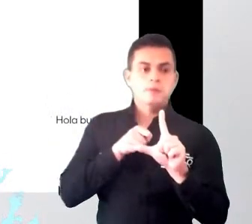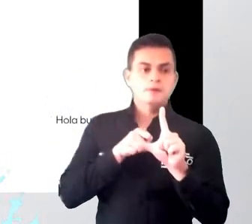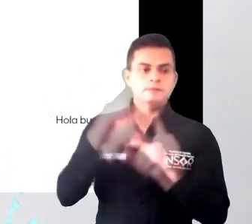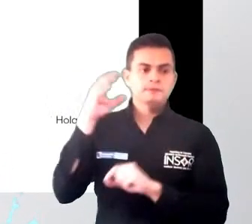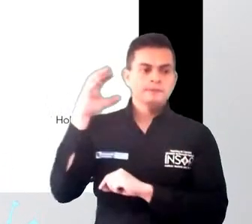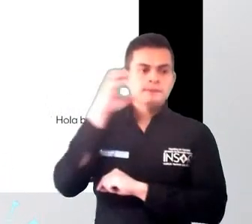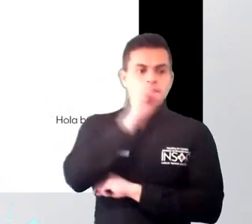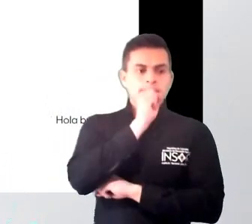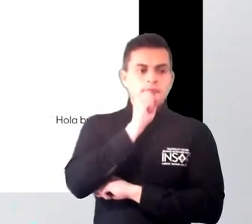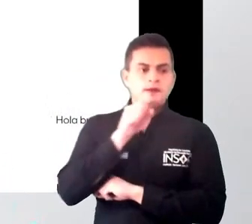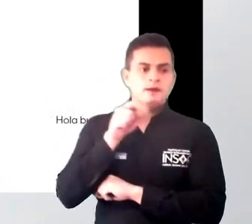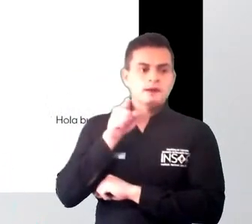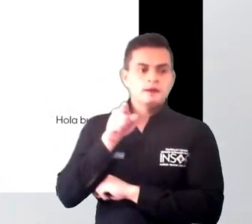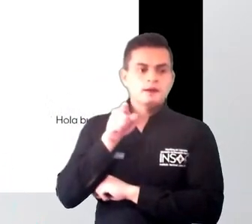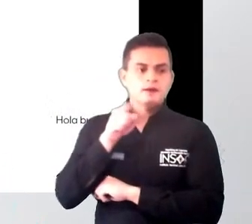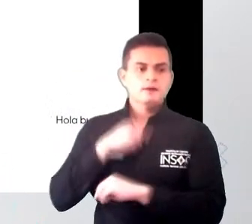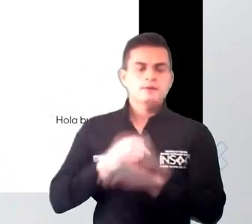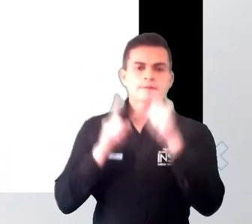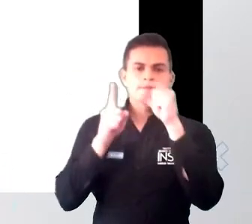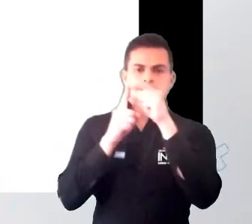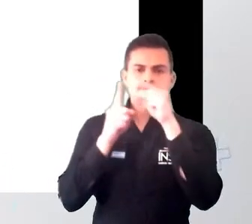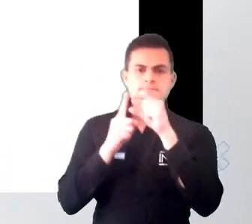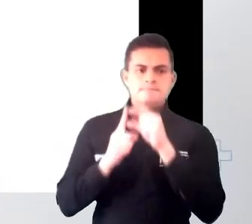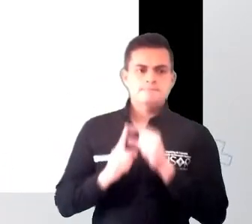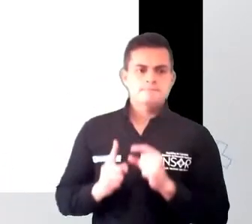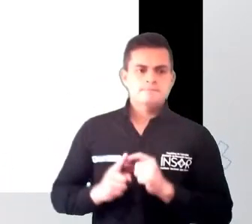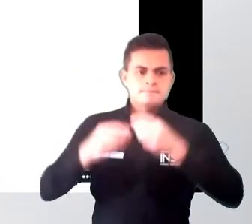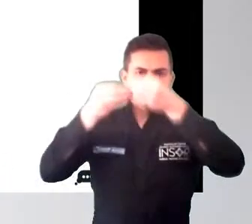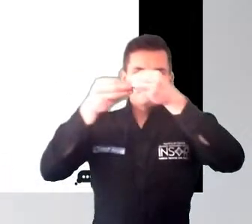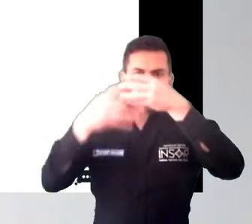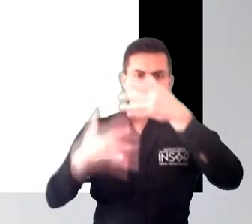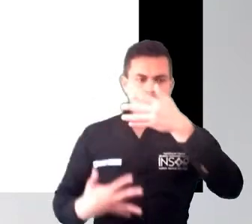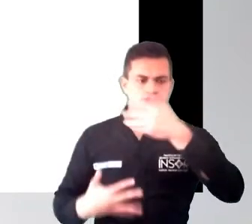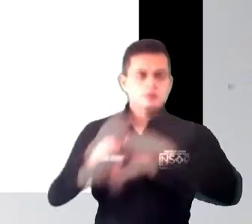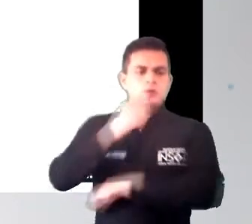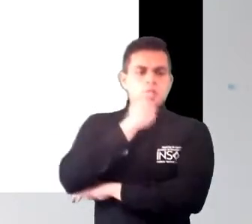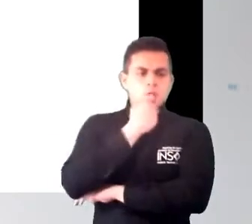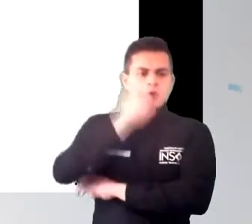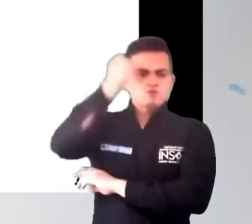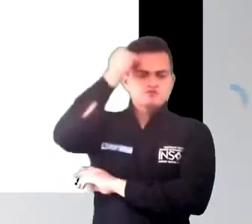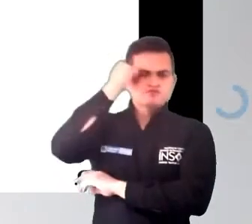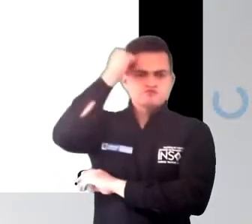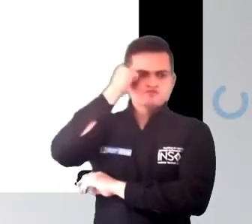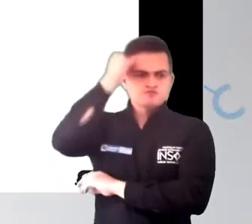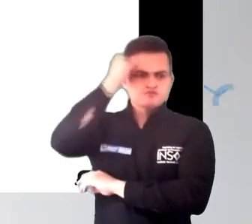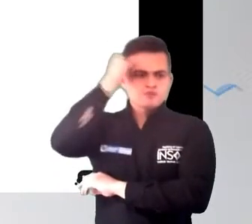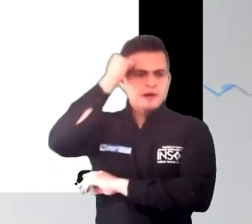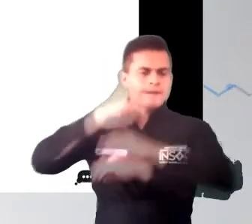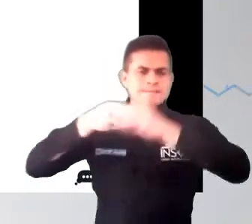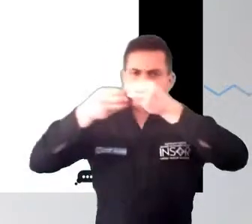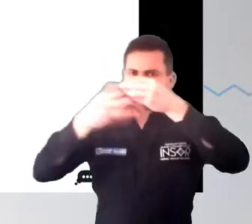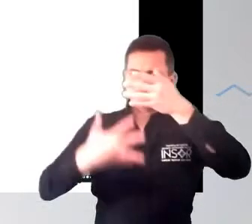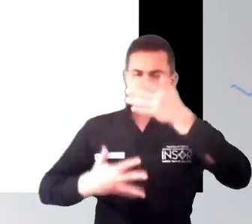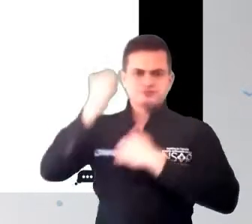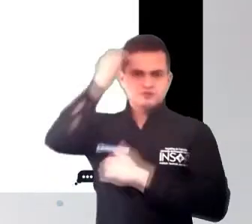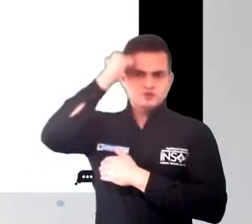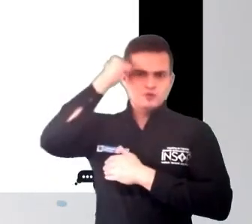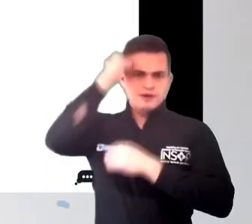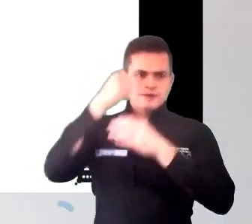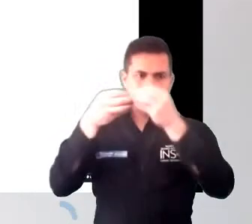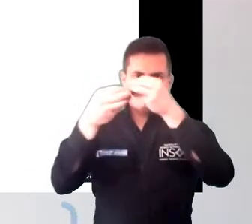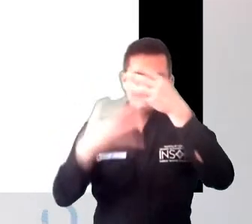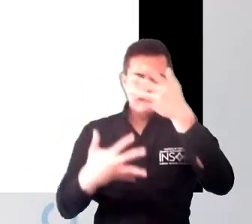nube de palabras donde hay una buena cantidad de profesores, docentes. También hay una